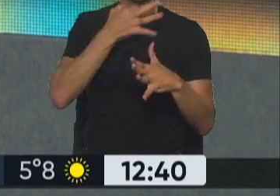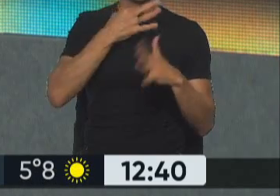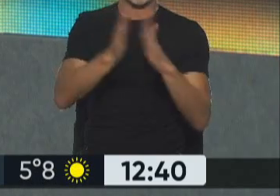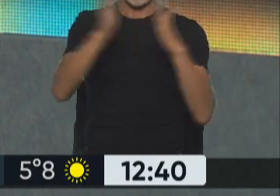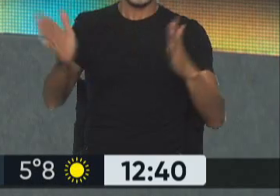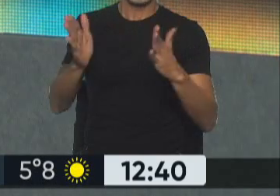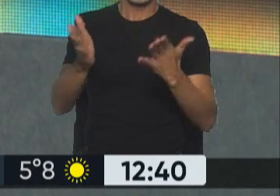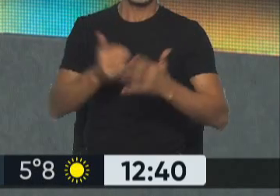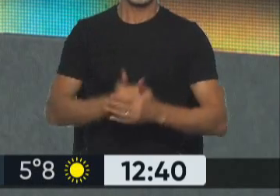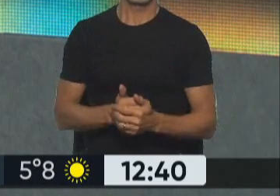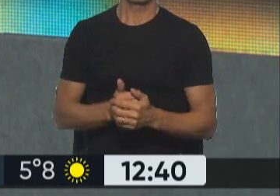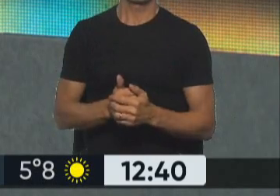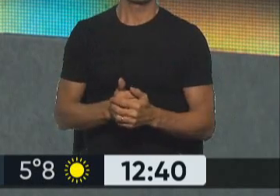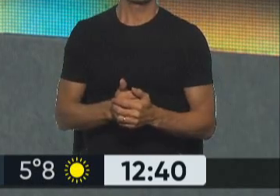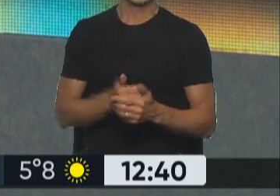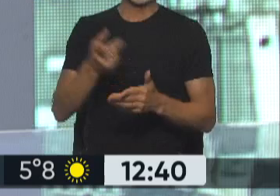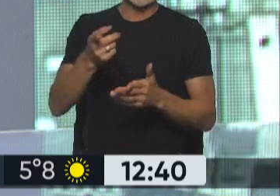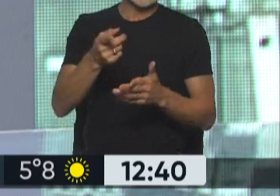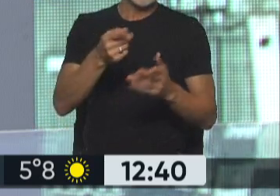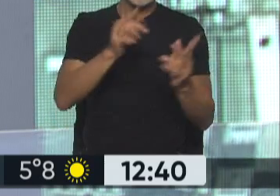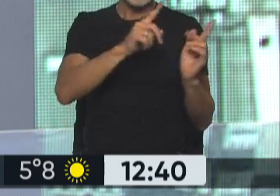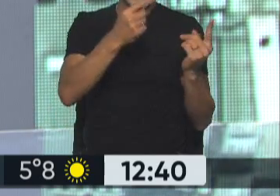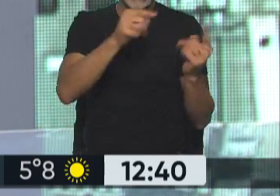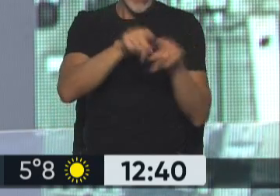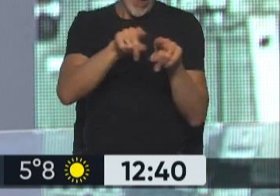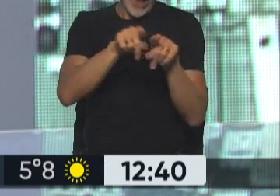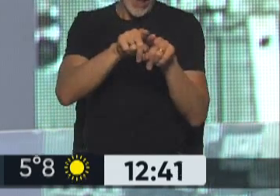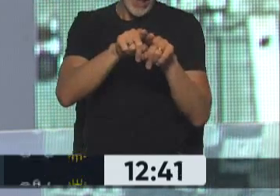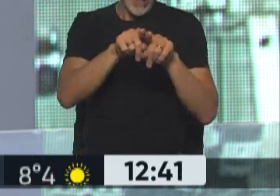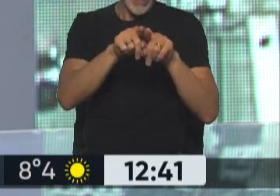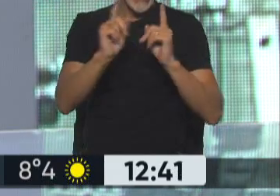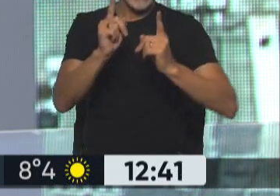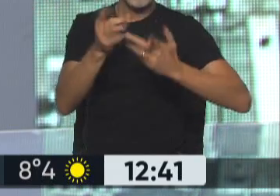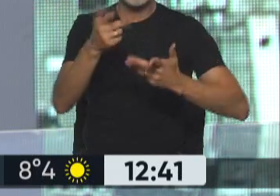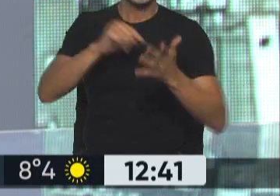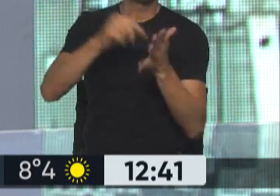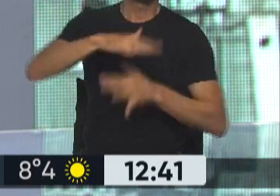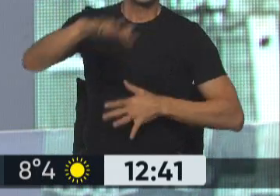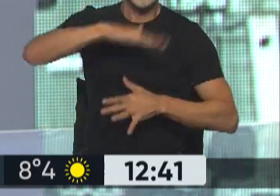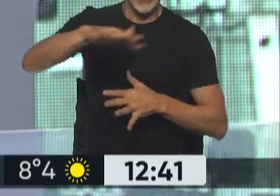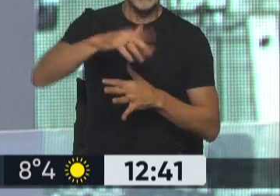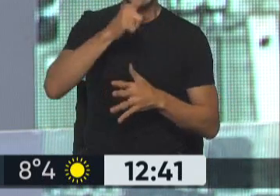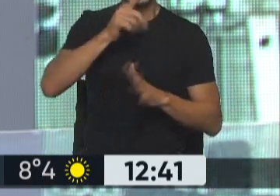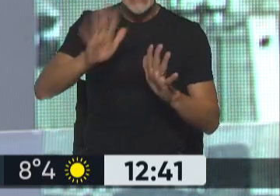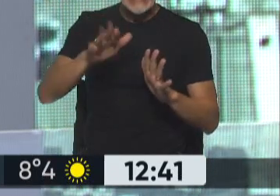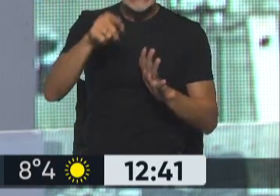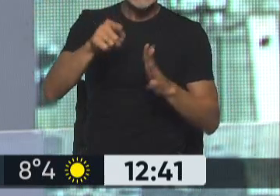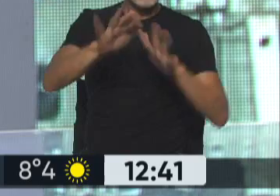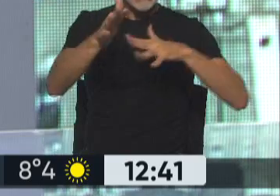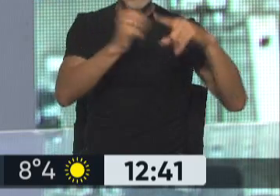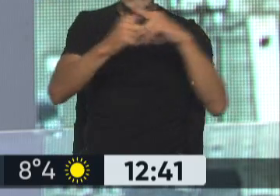que se conoce en agosto pero que de julio sí que no es muy diferente a lo que está pasando con el dato que acabamos de conocer ciudad Pues sería un índice en principio